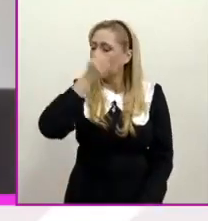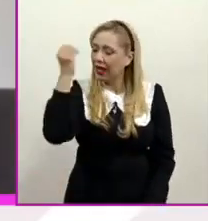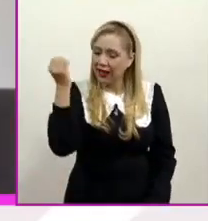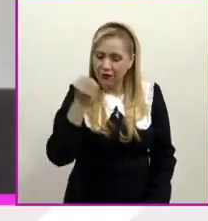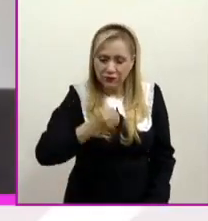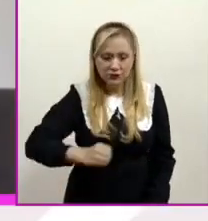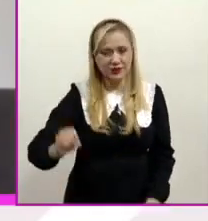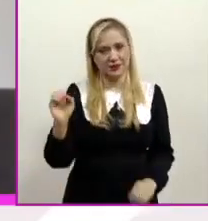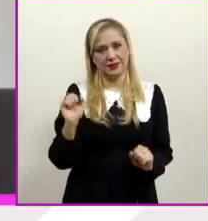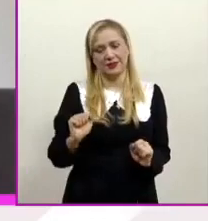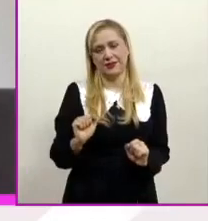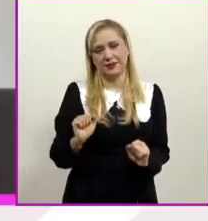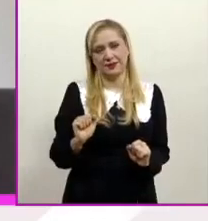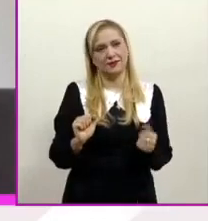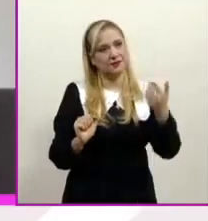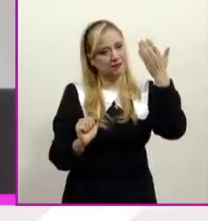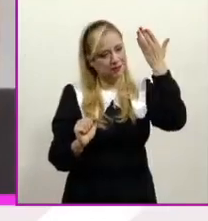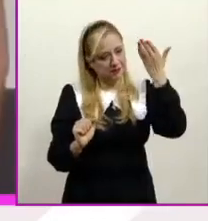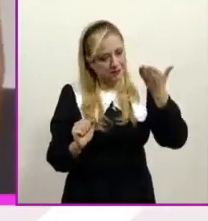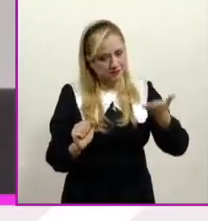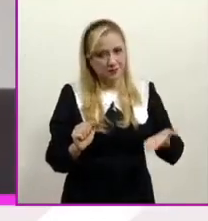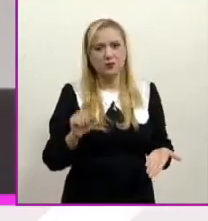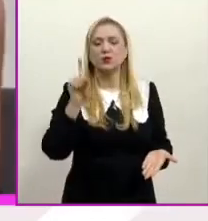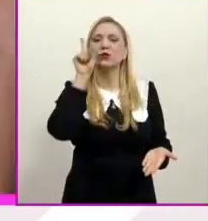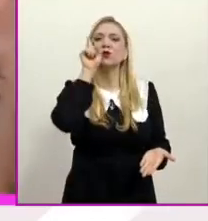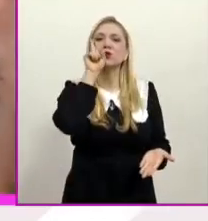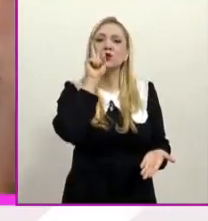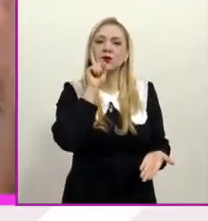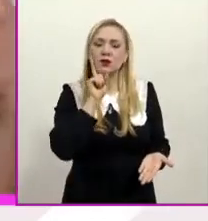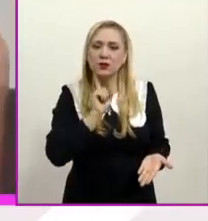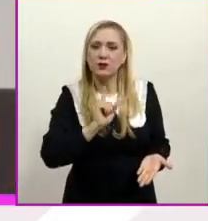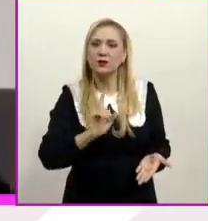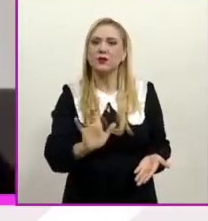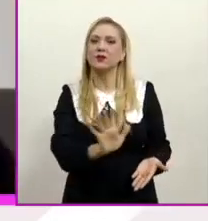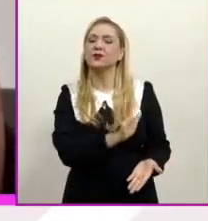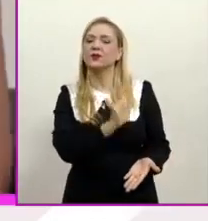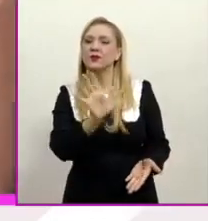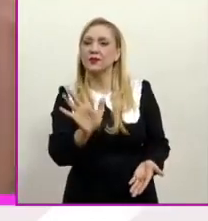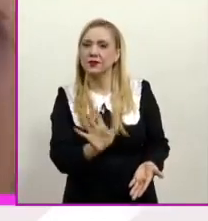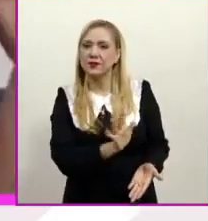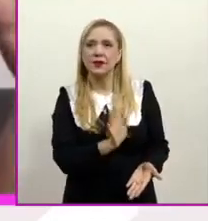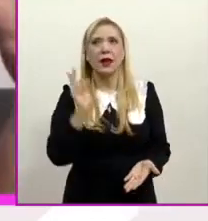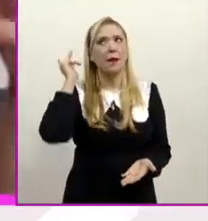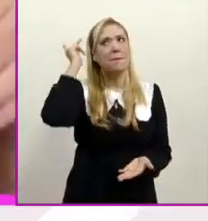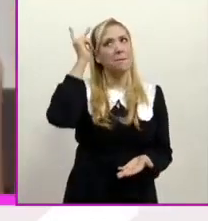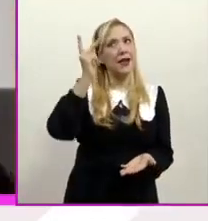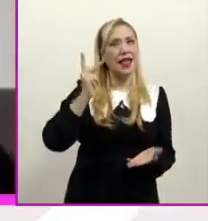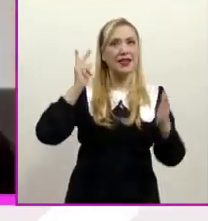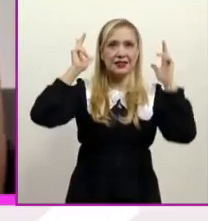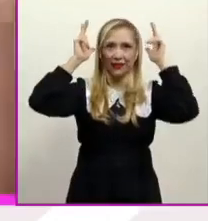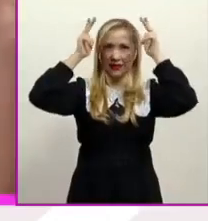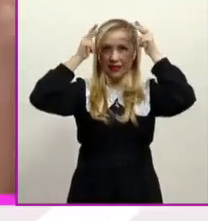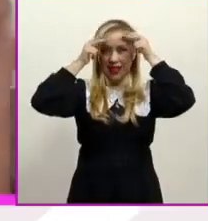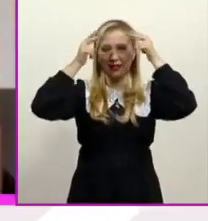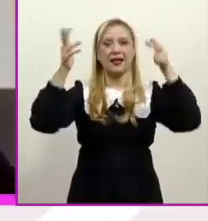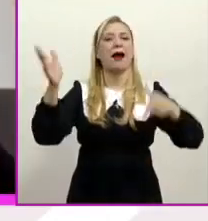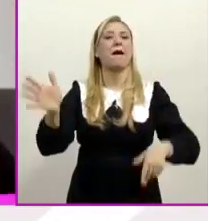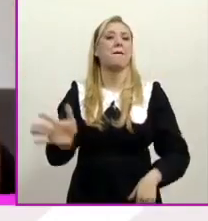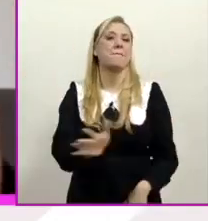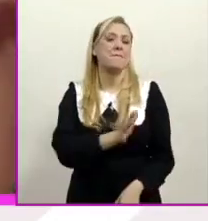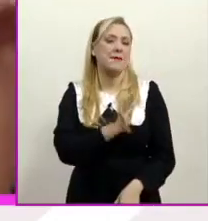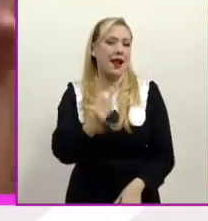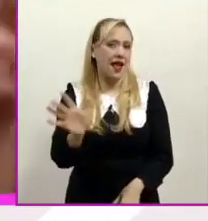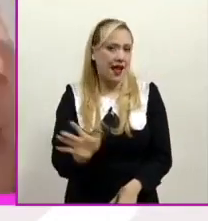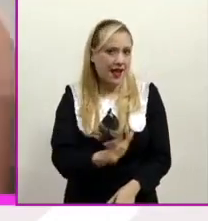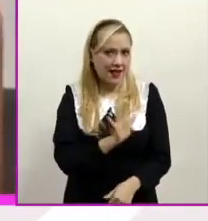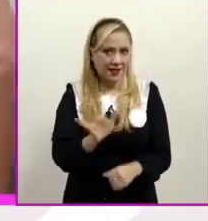incondicionalmente es a una mujer blanca o a una princesa blanca en cualquier caso, en